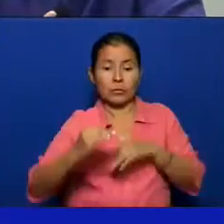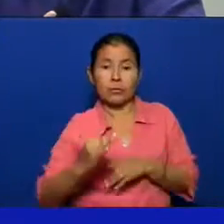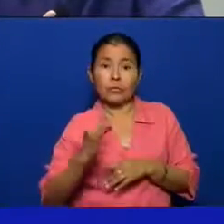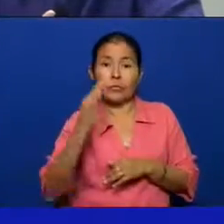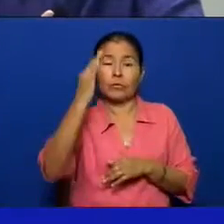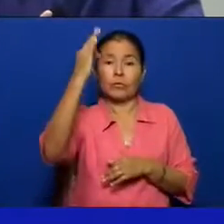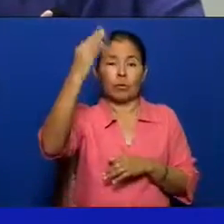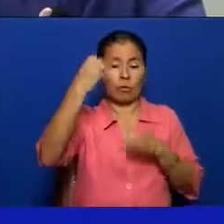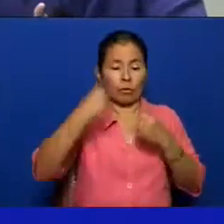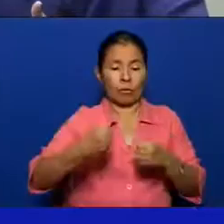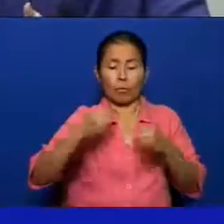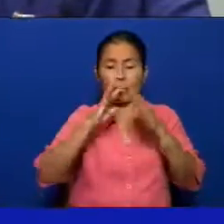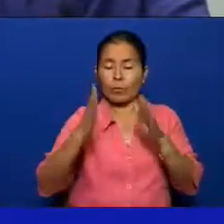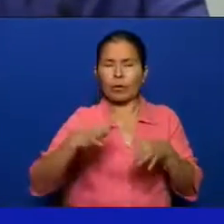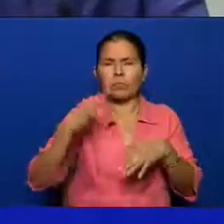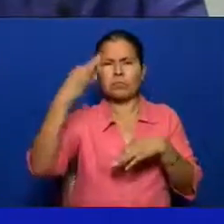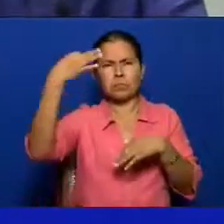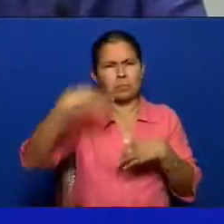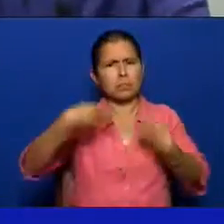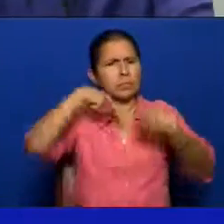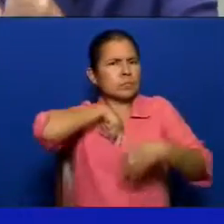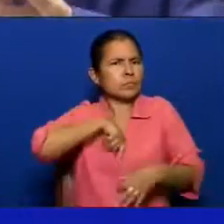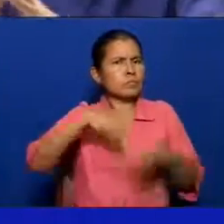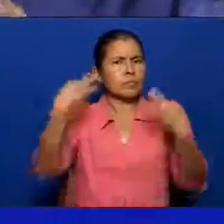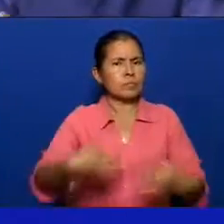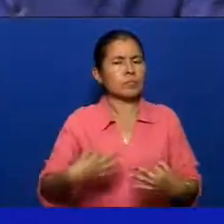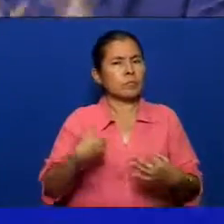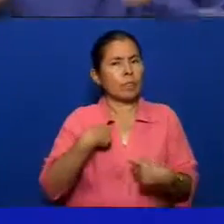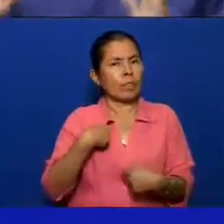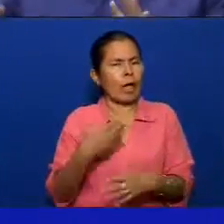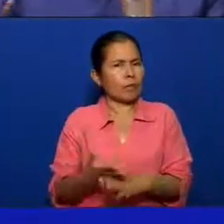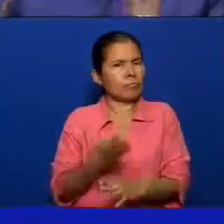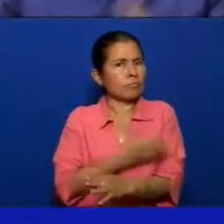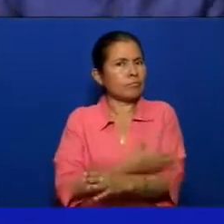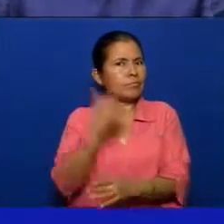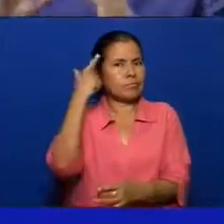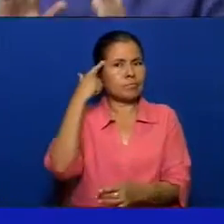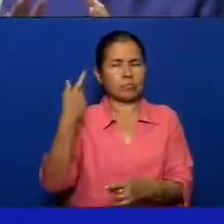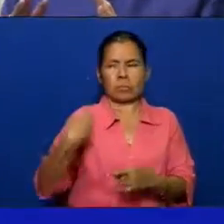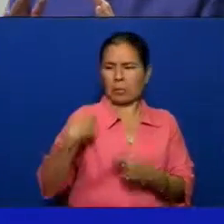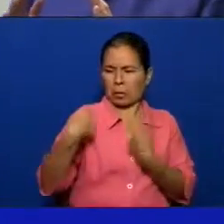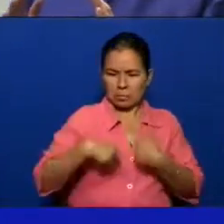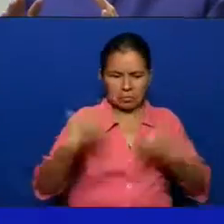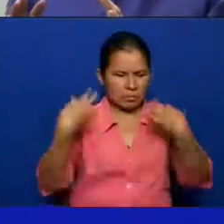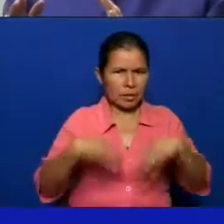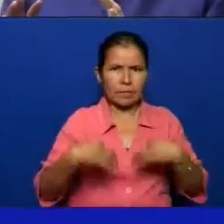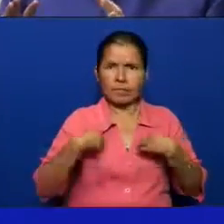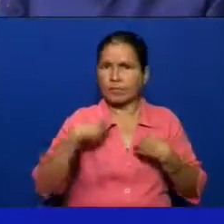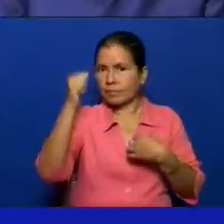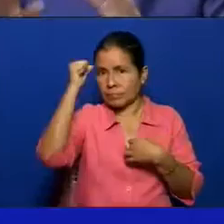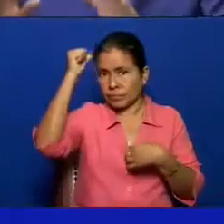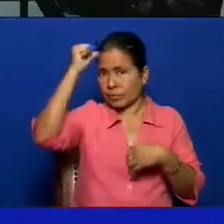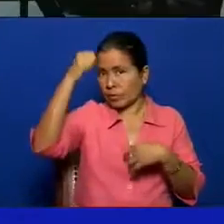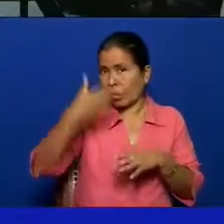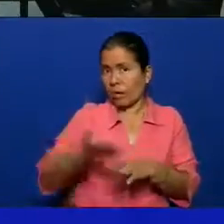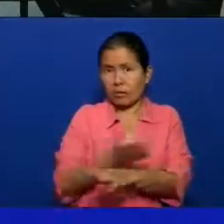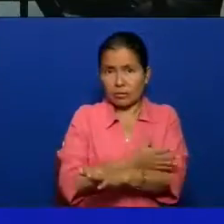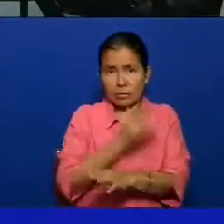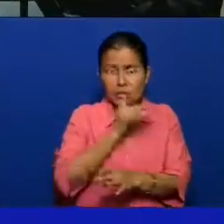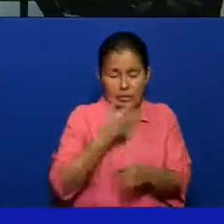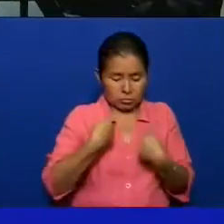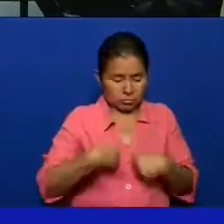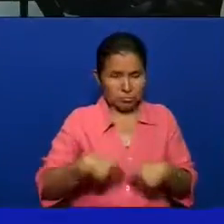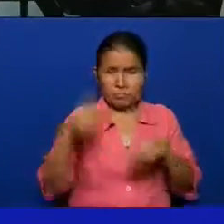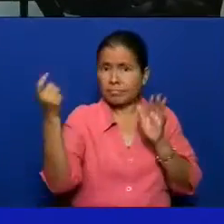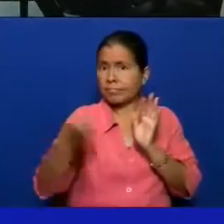más productivos. Porque muchas veces los adultos dicen, pero si a mí me pegaron, y mira, mira, aquí estoy yo, ¿verdad? Soy